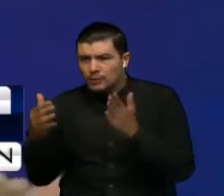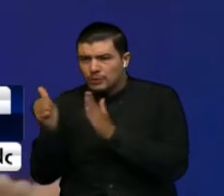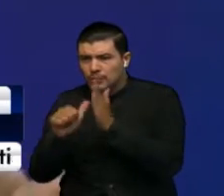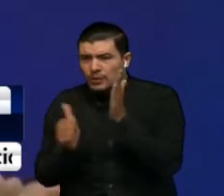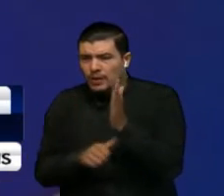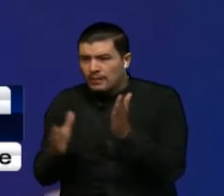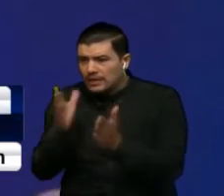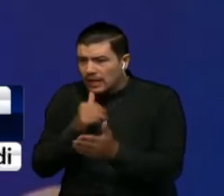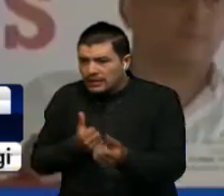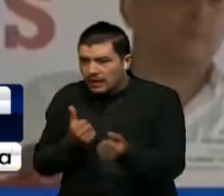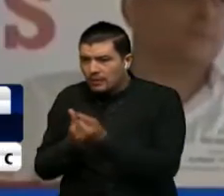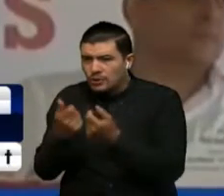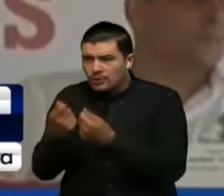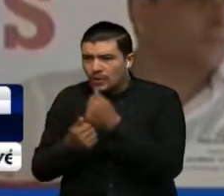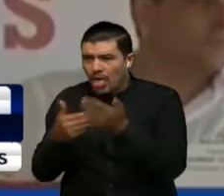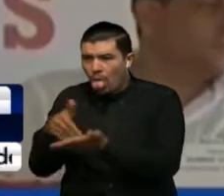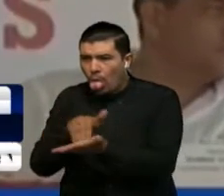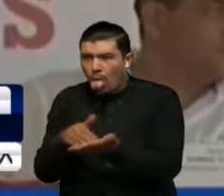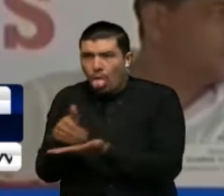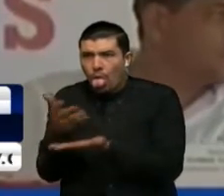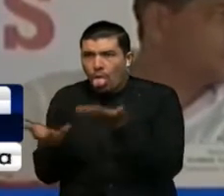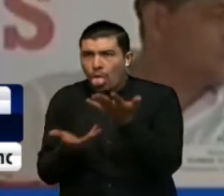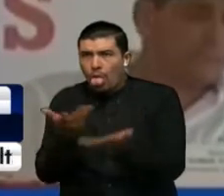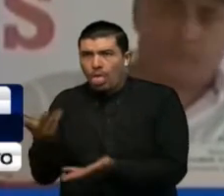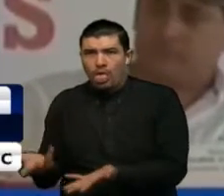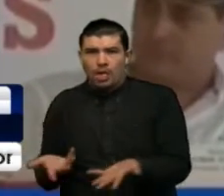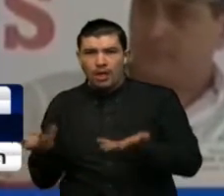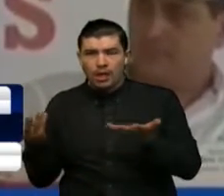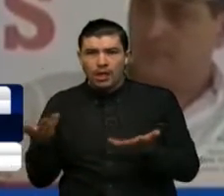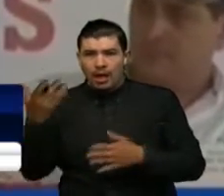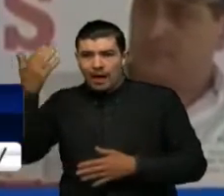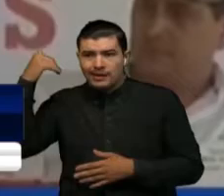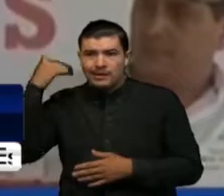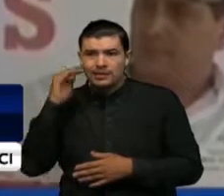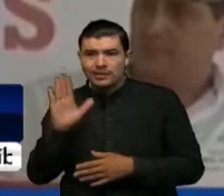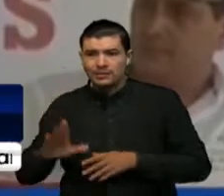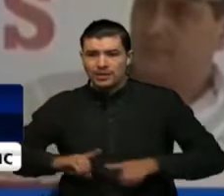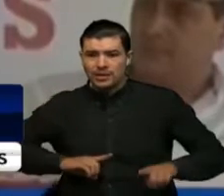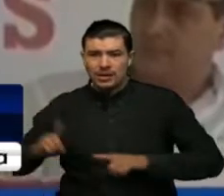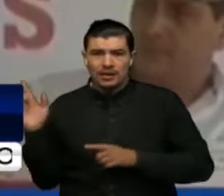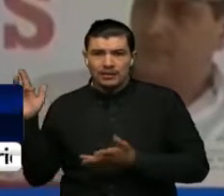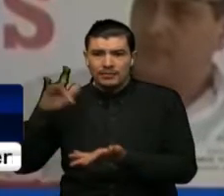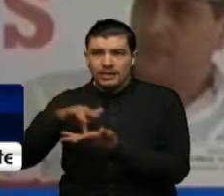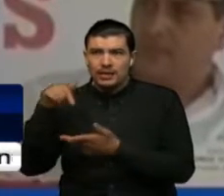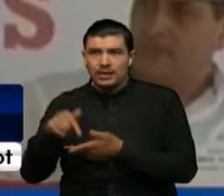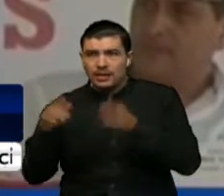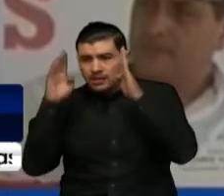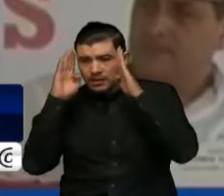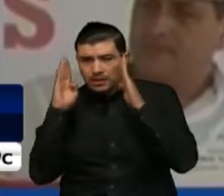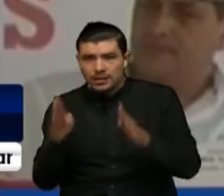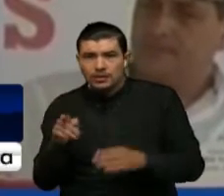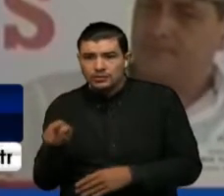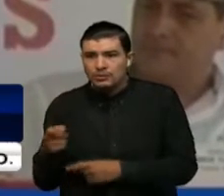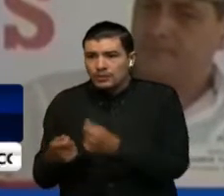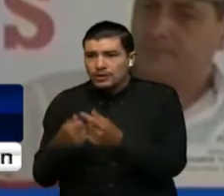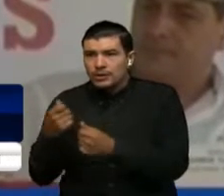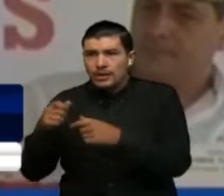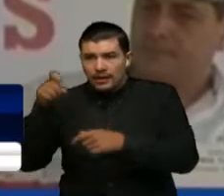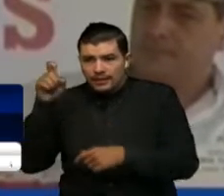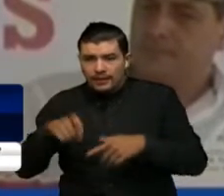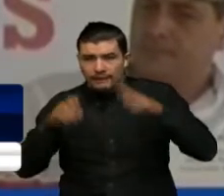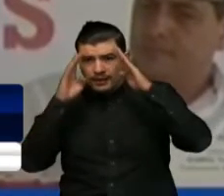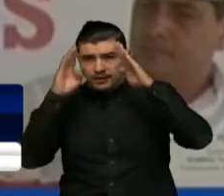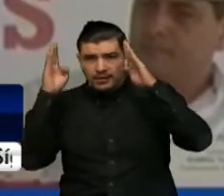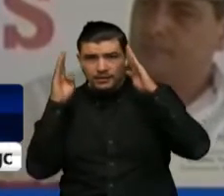financiados y un presupuesto debilitado de la anterior administración y que llega al congreso es un presupuesto que tiene